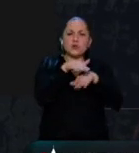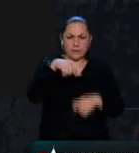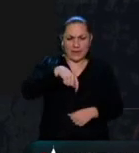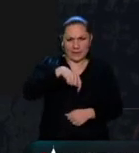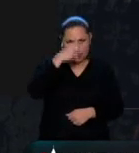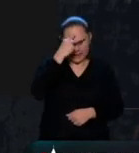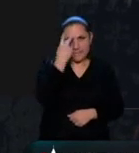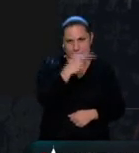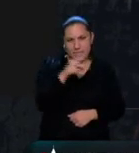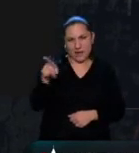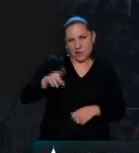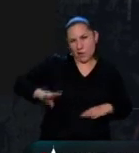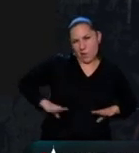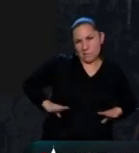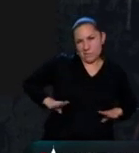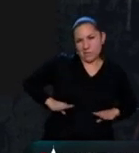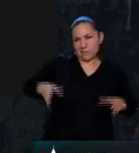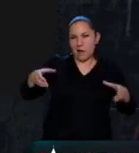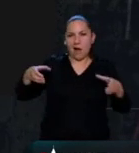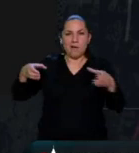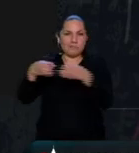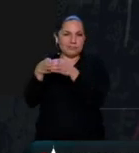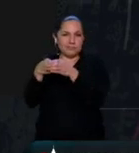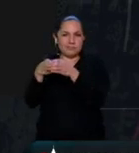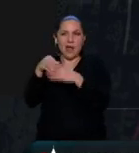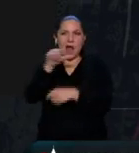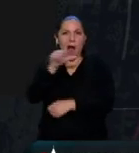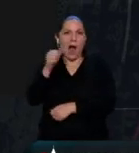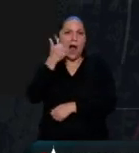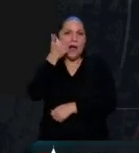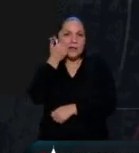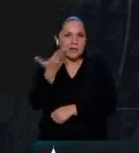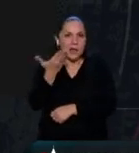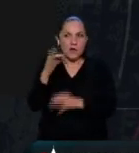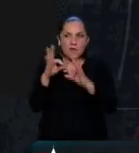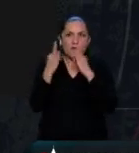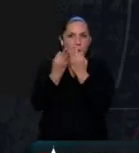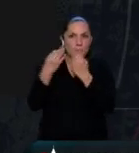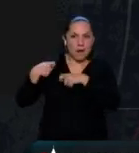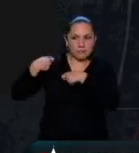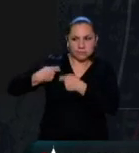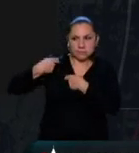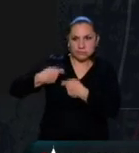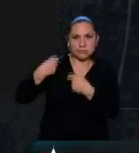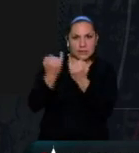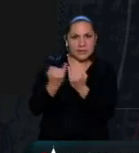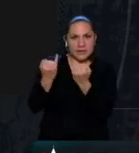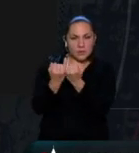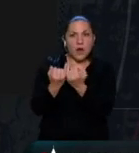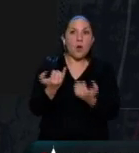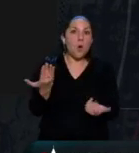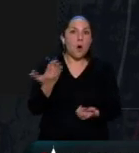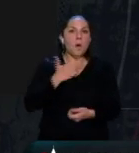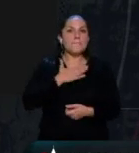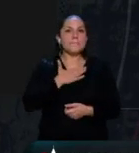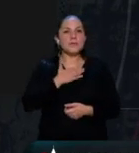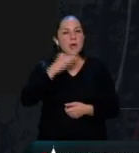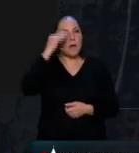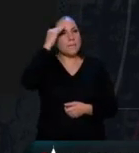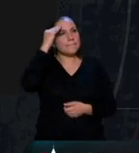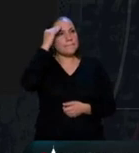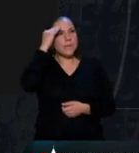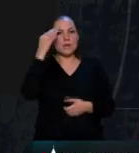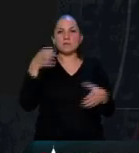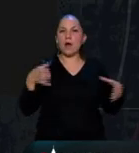México o de la élite ante los cambios. Bonazo escribió justamente que la élite vive en una cárcel ideológica y que mientras el país se